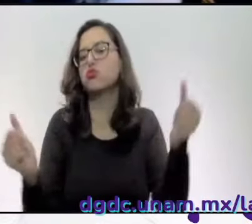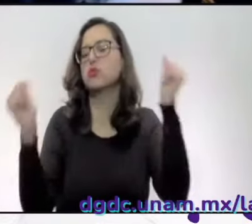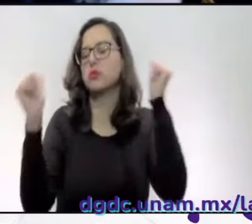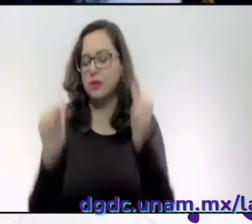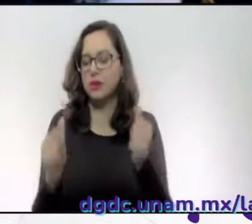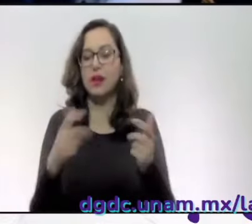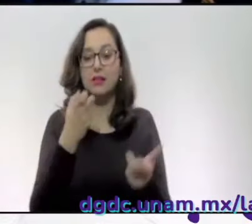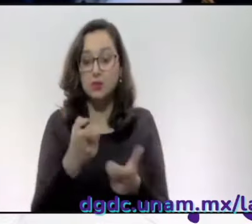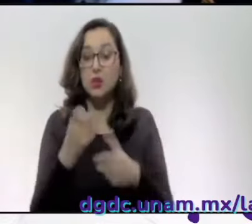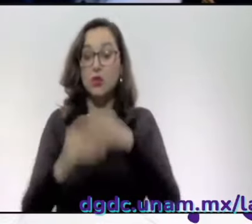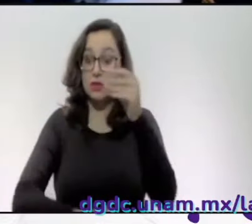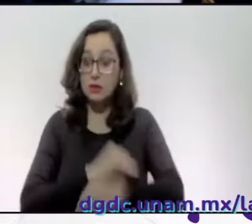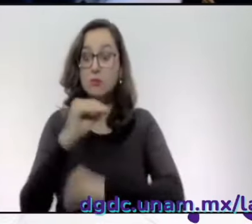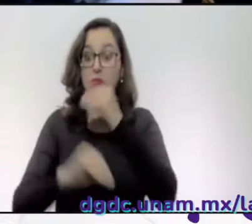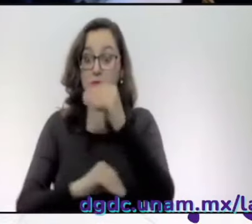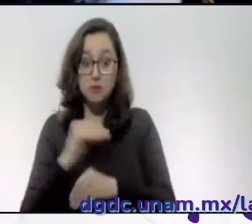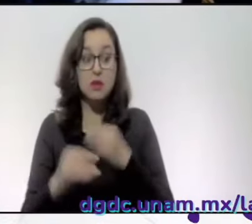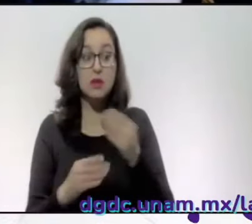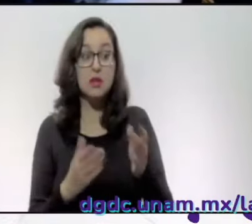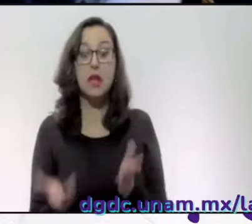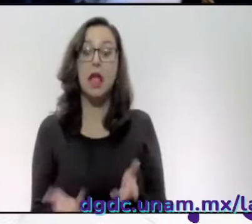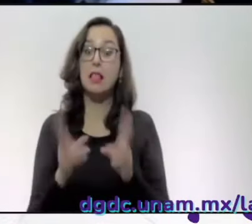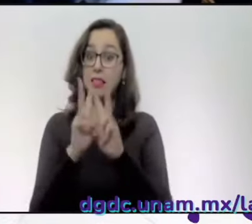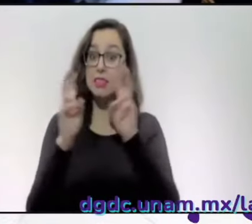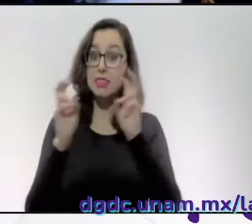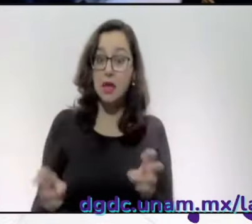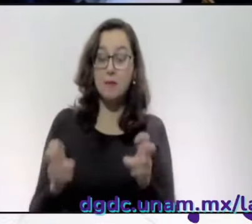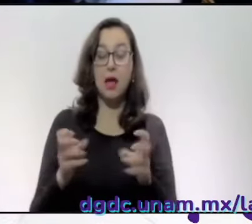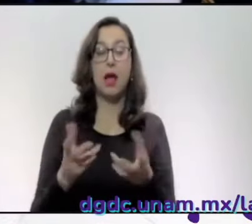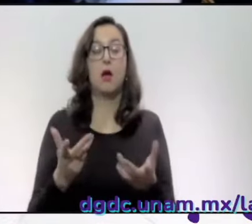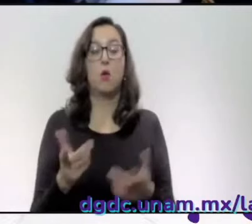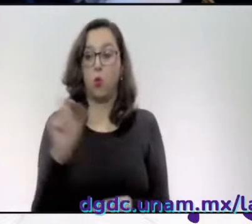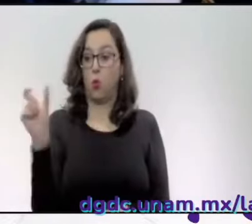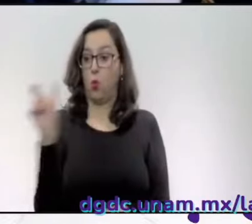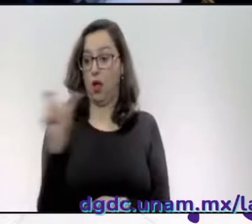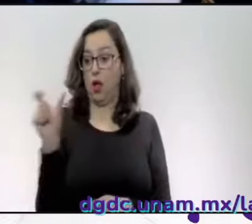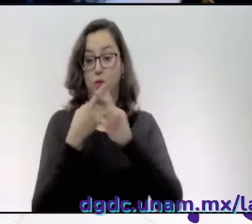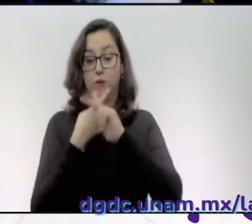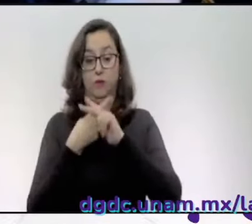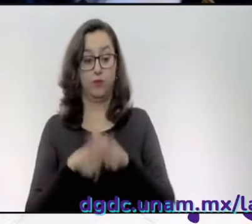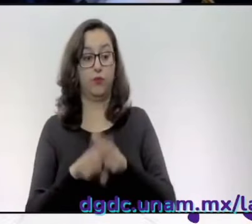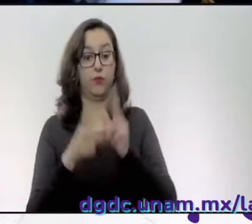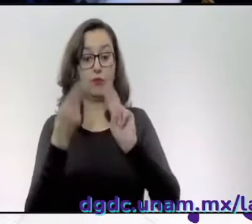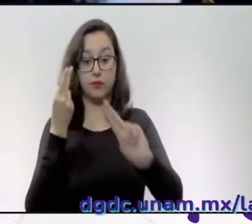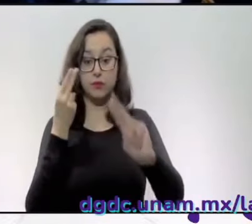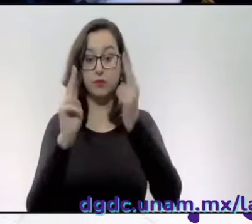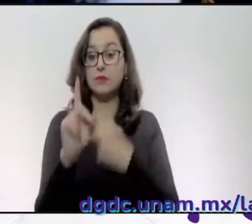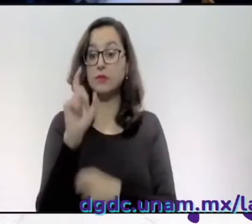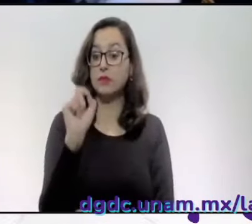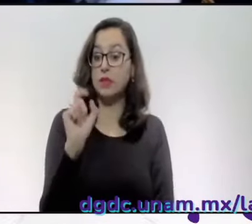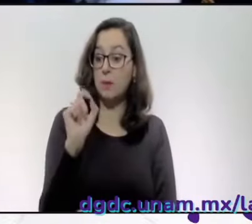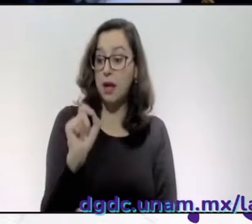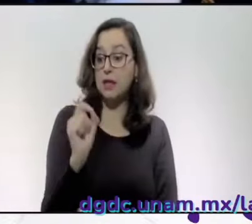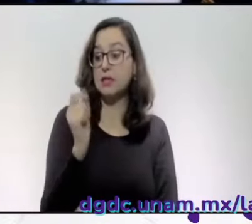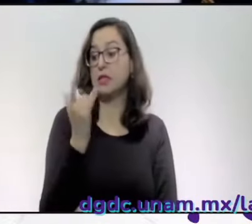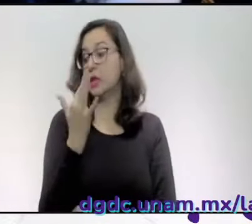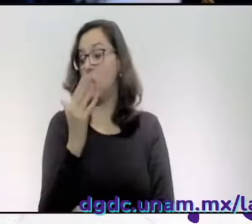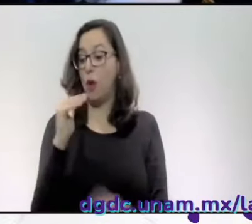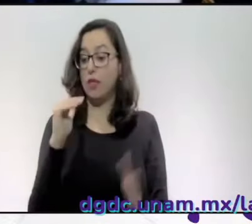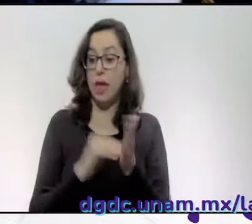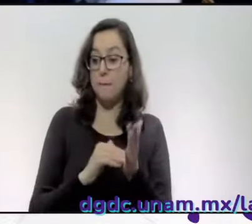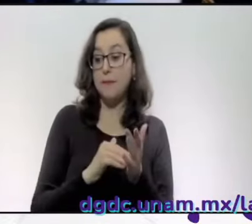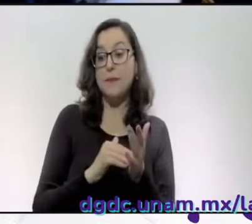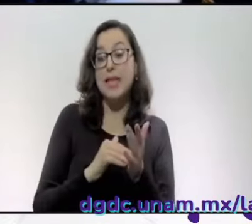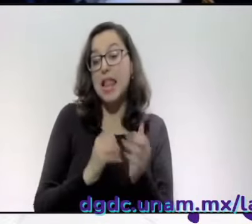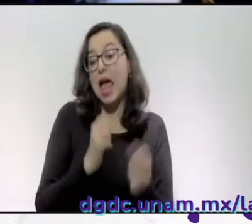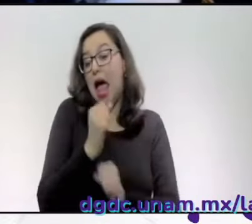Entonces hubo un debate muy serio entre la edad física del universo, que en ese momento se consideraban 20, 30, 50 mil años, tal vez cuando mucho, para el